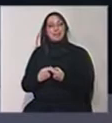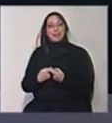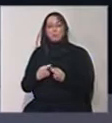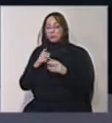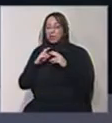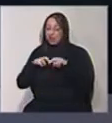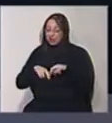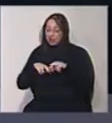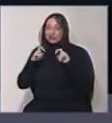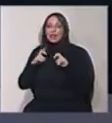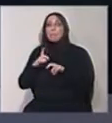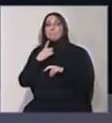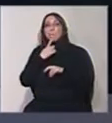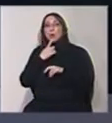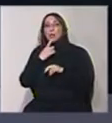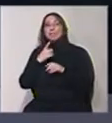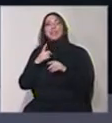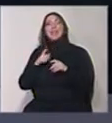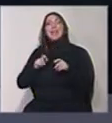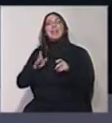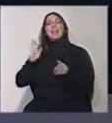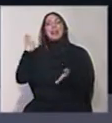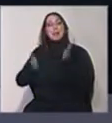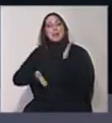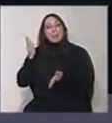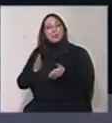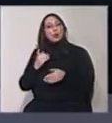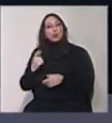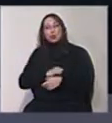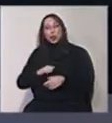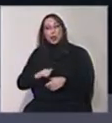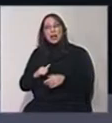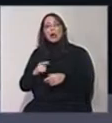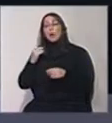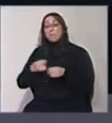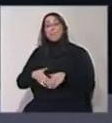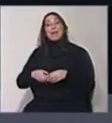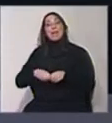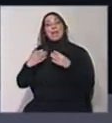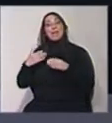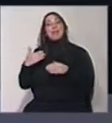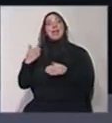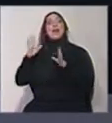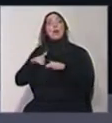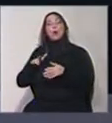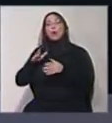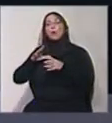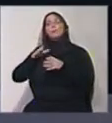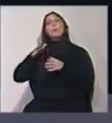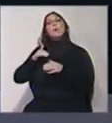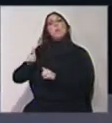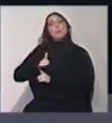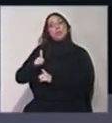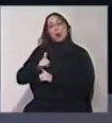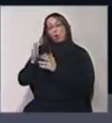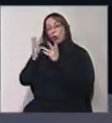analicemos que las políticas represivas por sí solas, y más agravadas con la participación de cuerpos que están